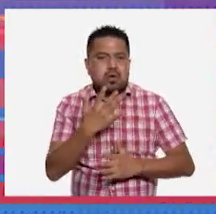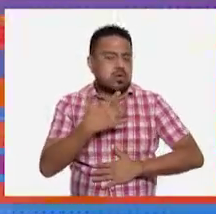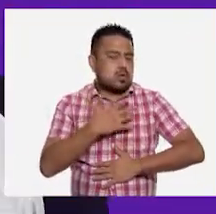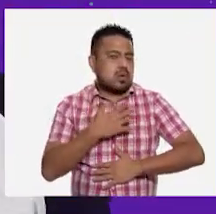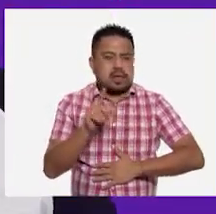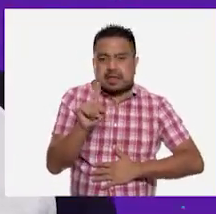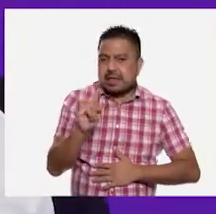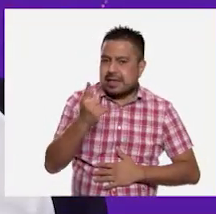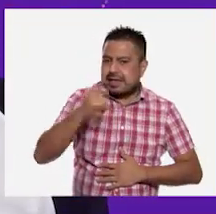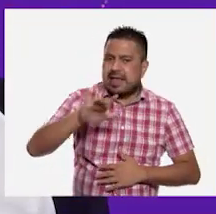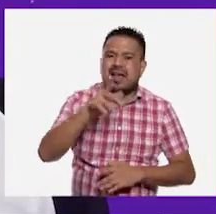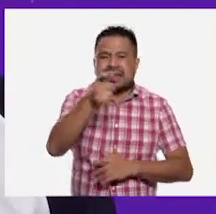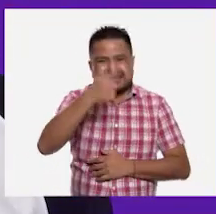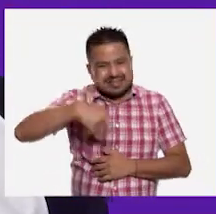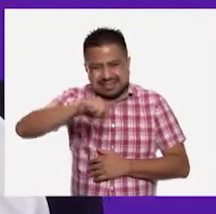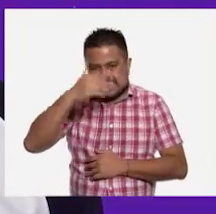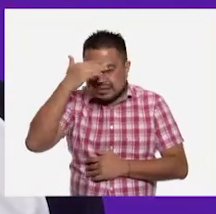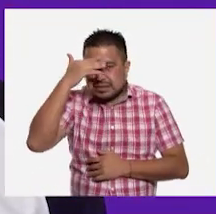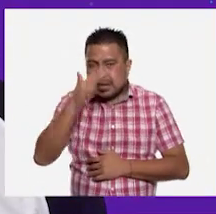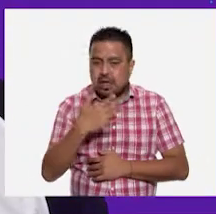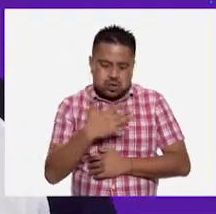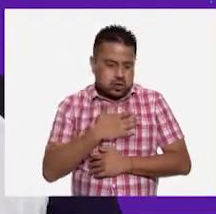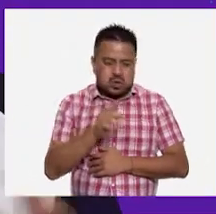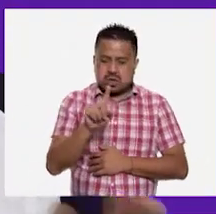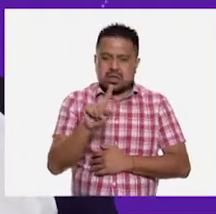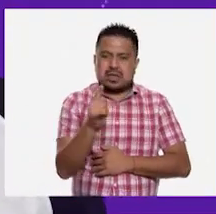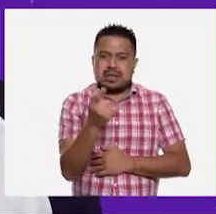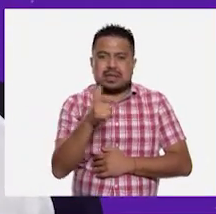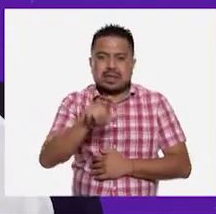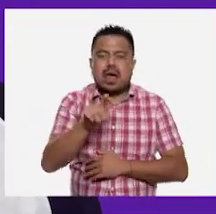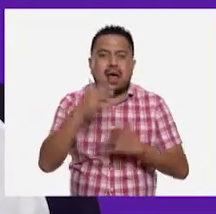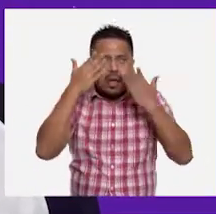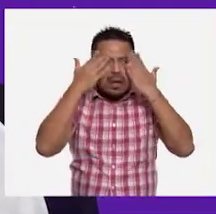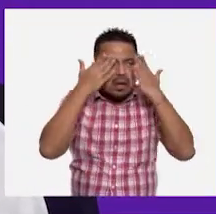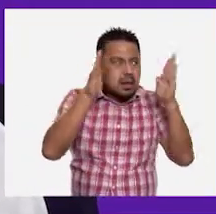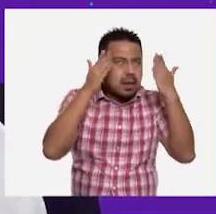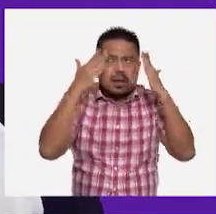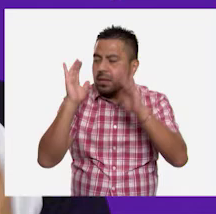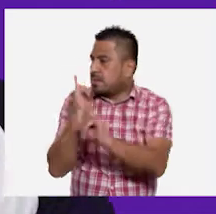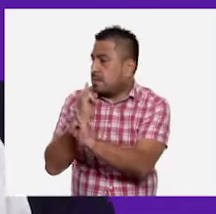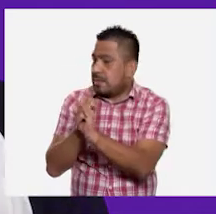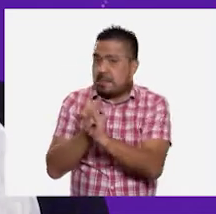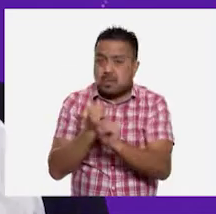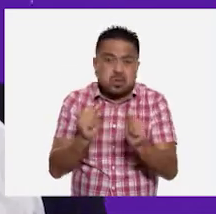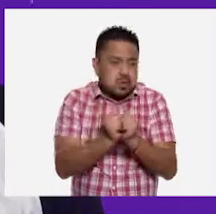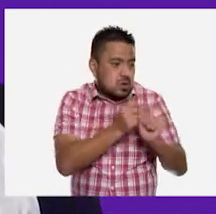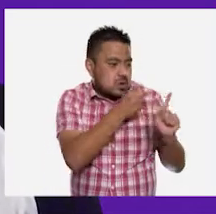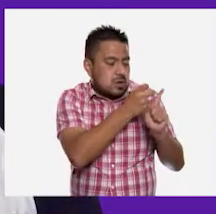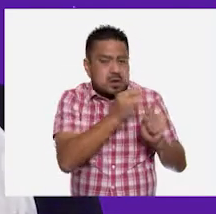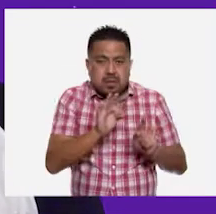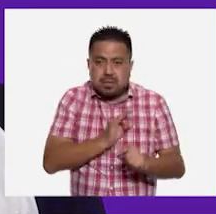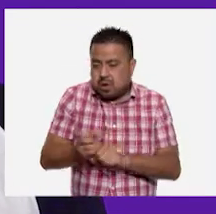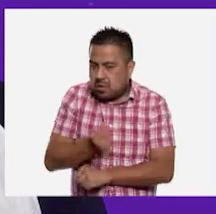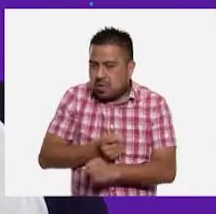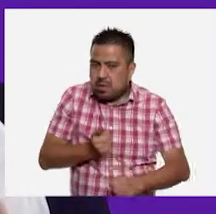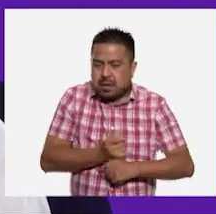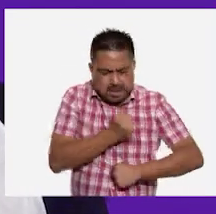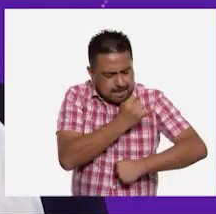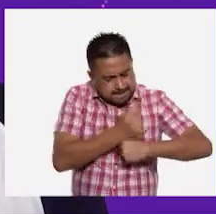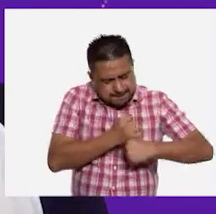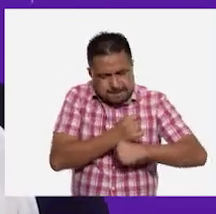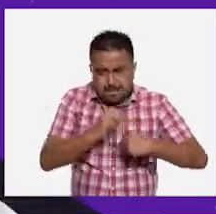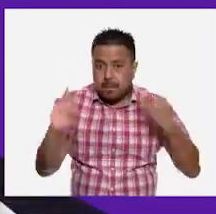digital. Como ya lo sabemos, nuestro yo digital nos abre las puertas del ciberespacio y con ello la posibilidad de explorar